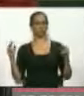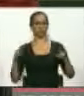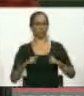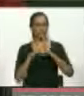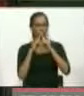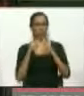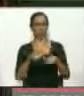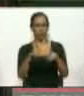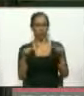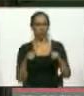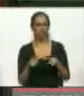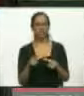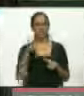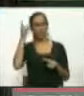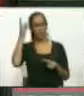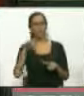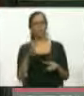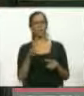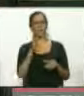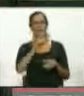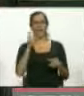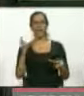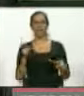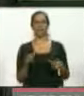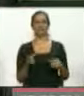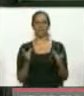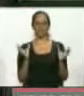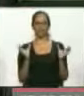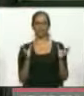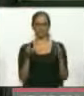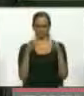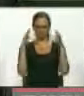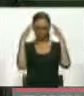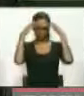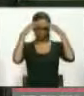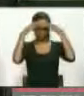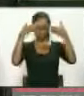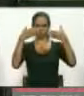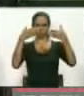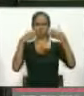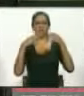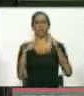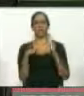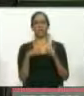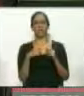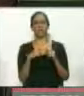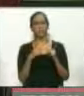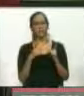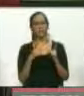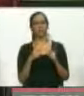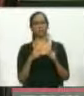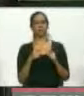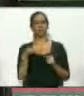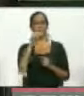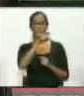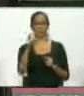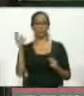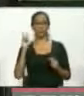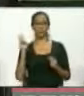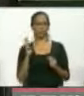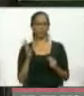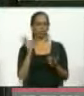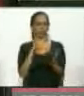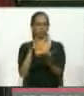que es bastante molesta para la gente que se cierra en su cárcel mental sin embargo bueno los venezolanos han llegado como a muchos